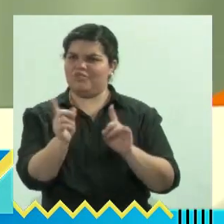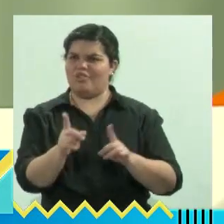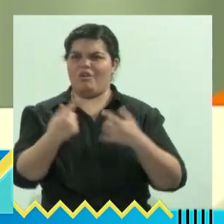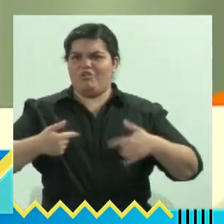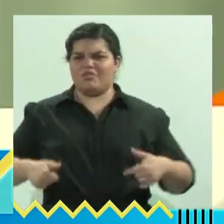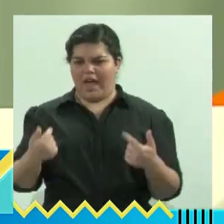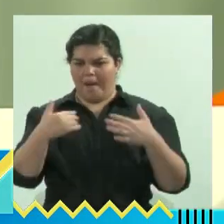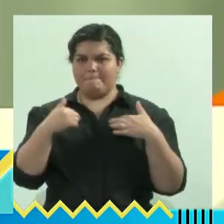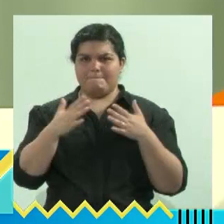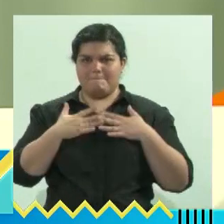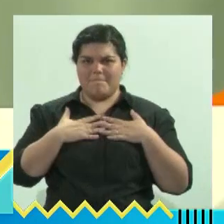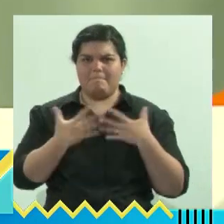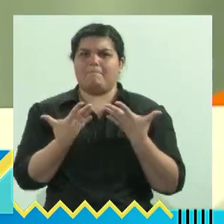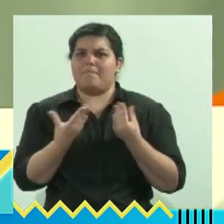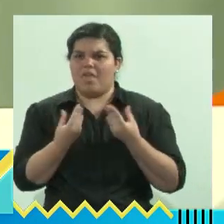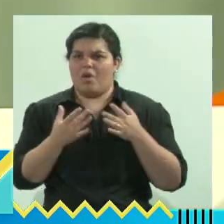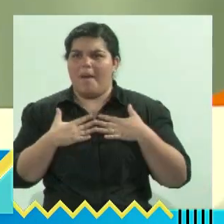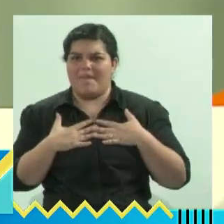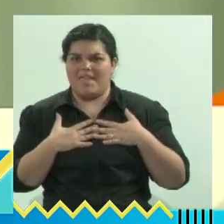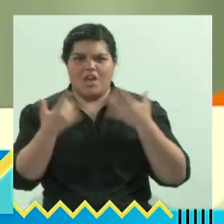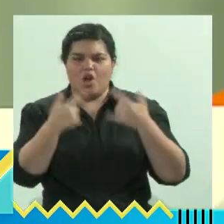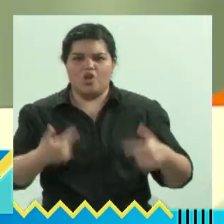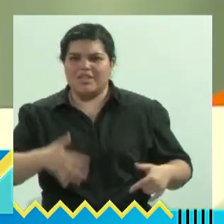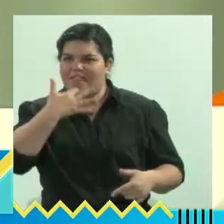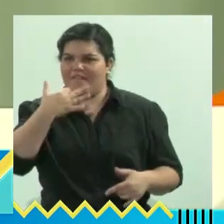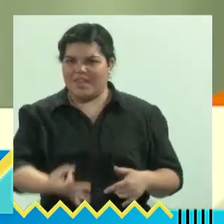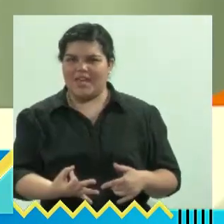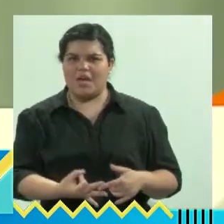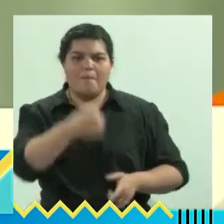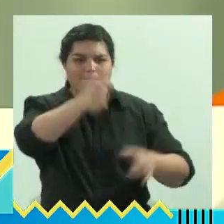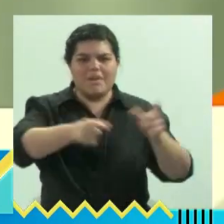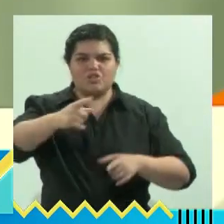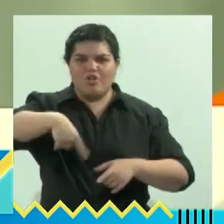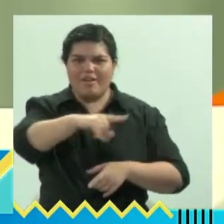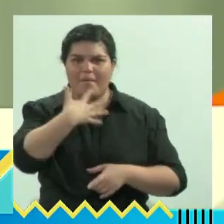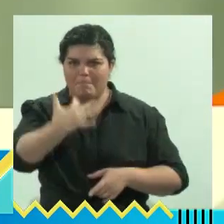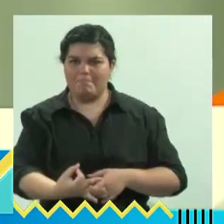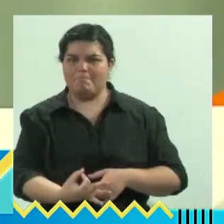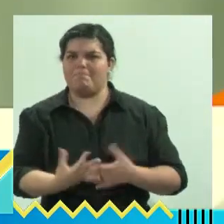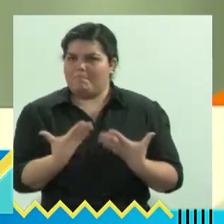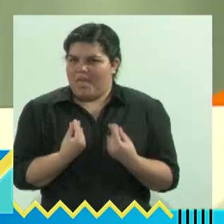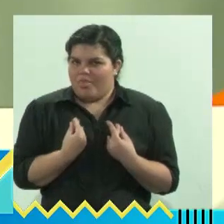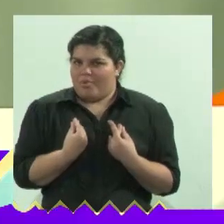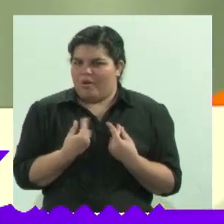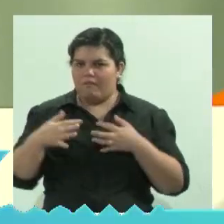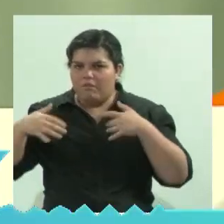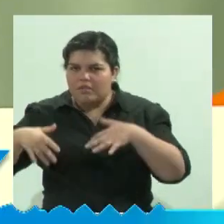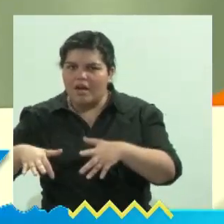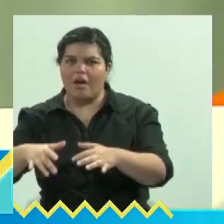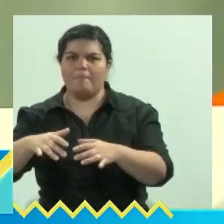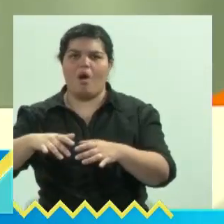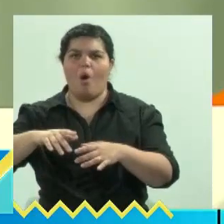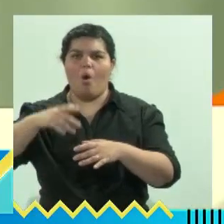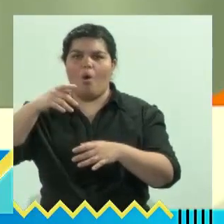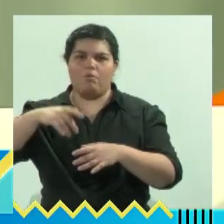dieran miedo. A mí no, me dan miedo las cuestiones reales. Me da más miedo la gente que por ahí un fantasma o un extraterrestre